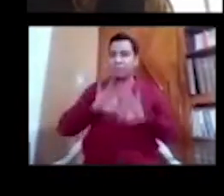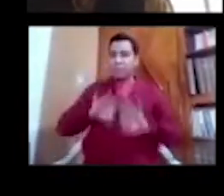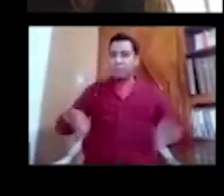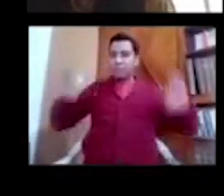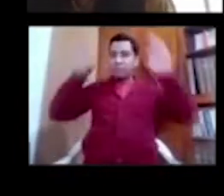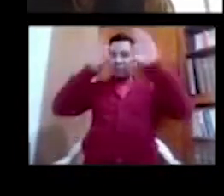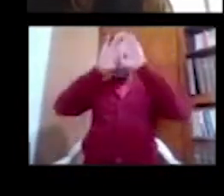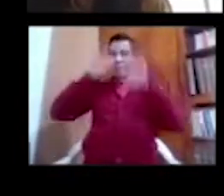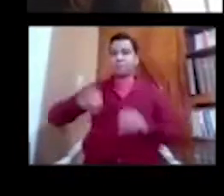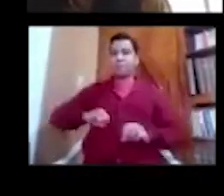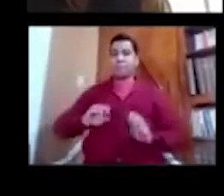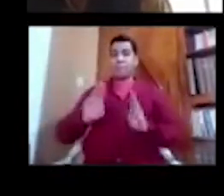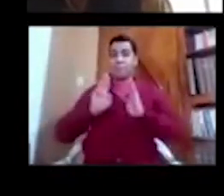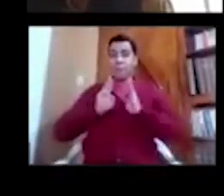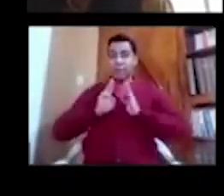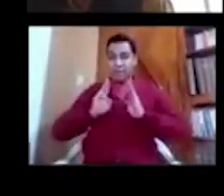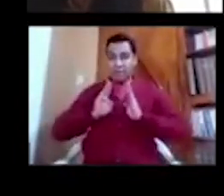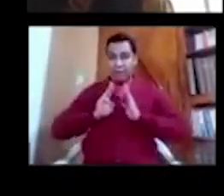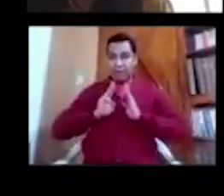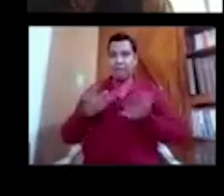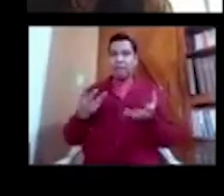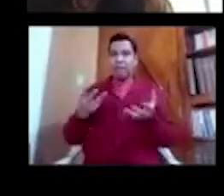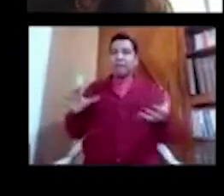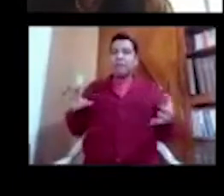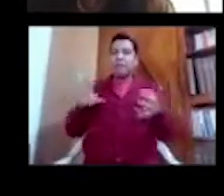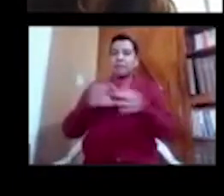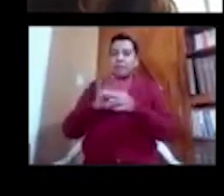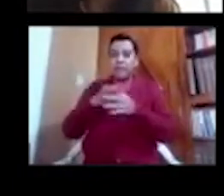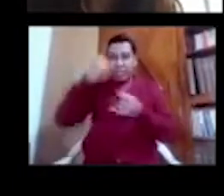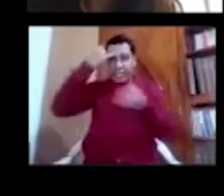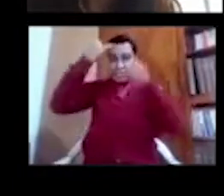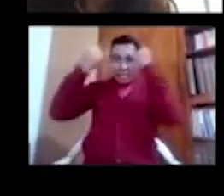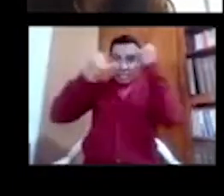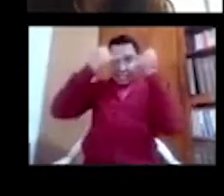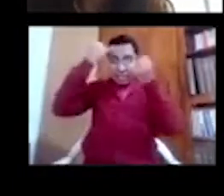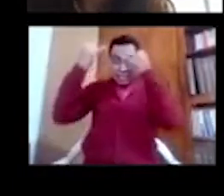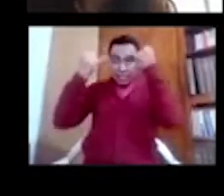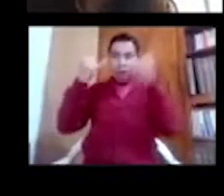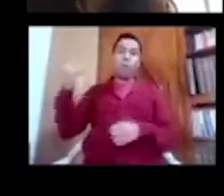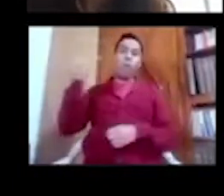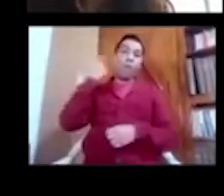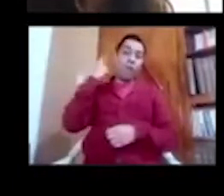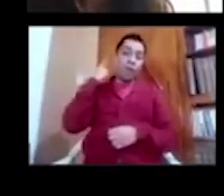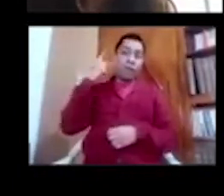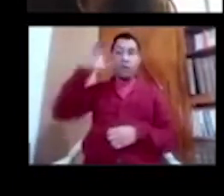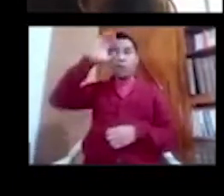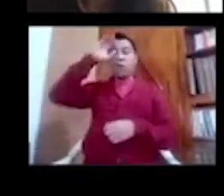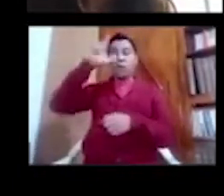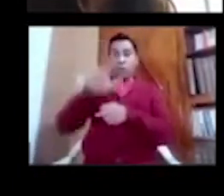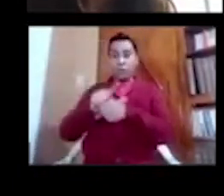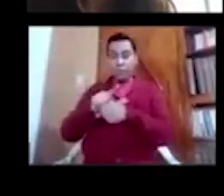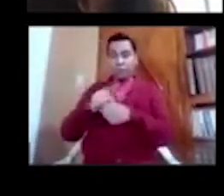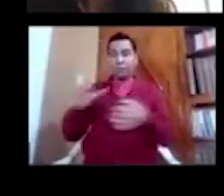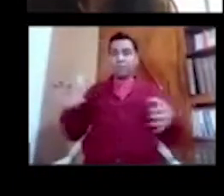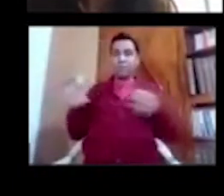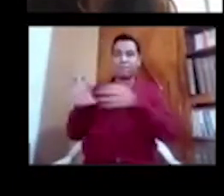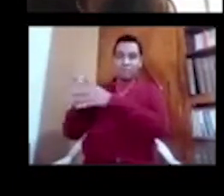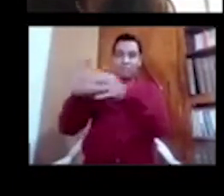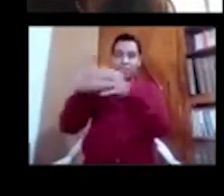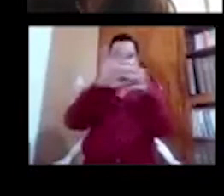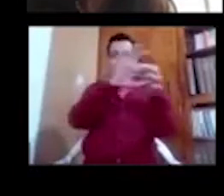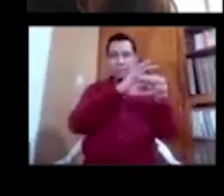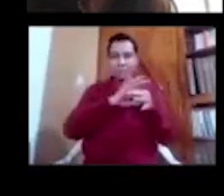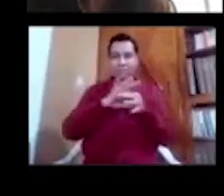se compenetra profundamente con lo ideológico, lo político con lo cultural, donde las ideas